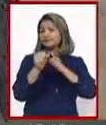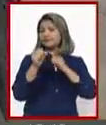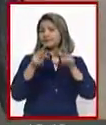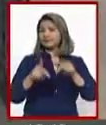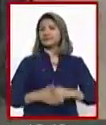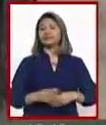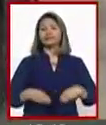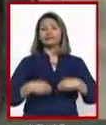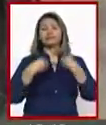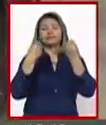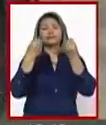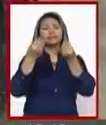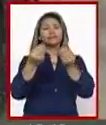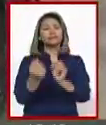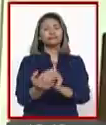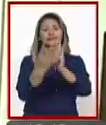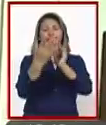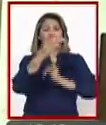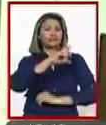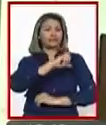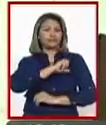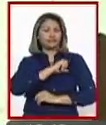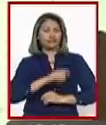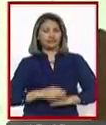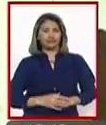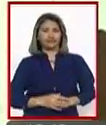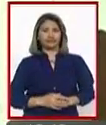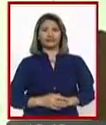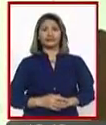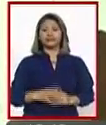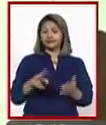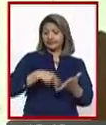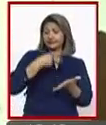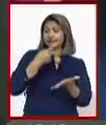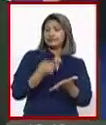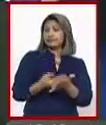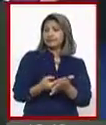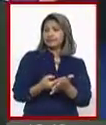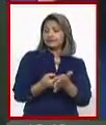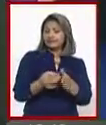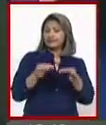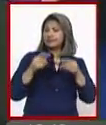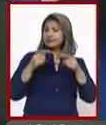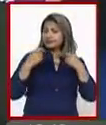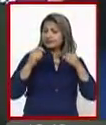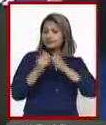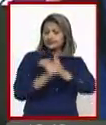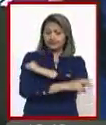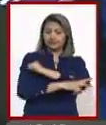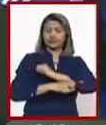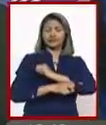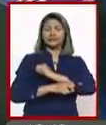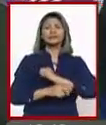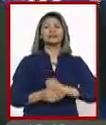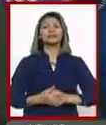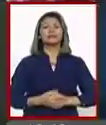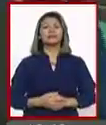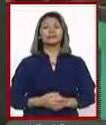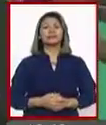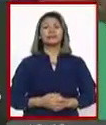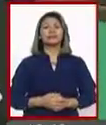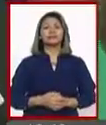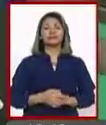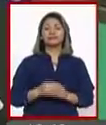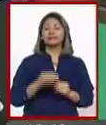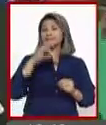los entregaron a la policía. Refieren de que al tumbaron al piso y tratar de sustraer sus pertenencias, obviamente está